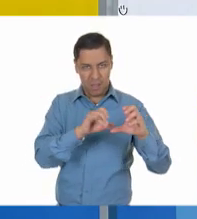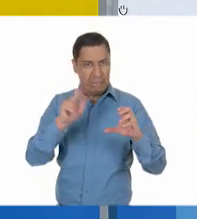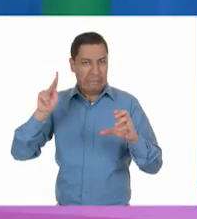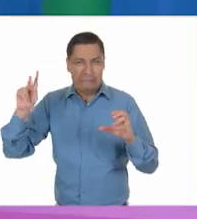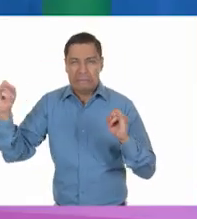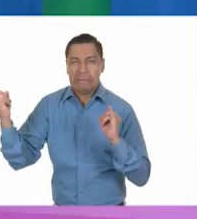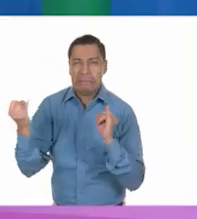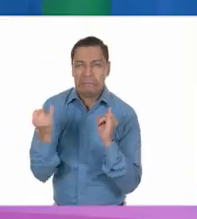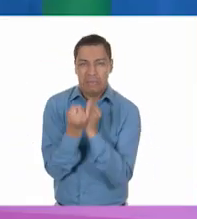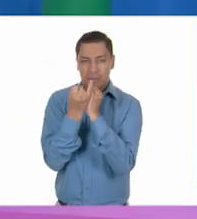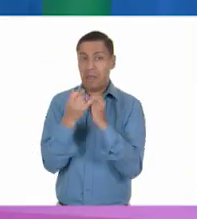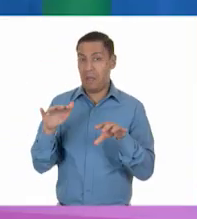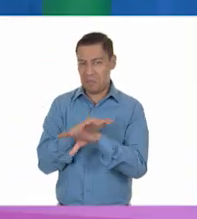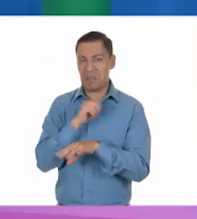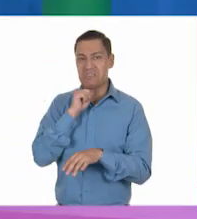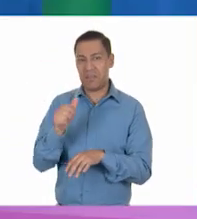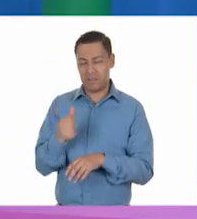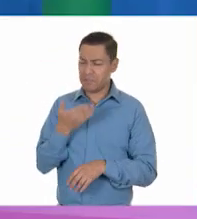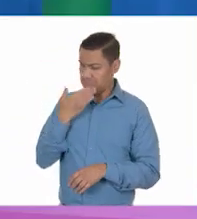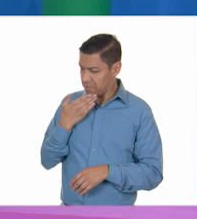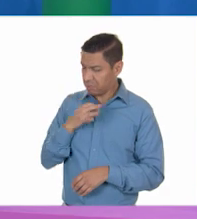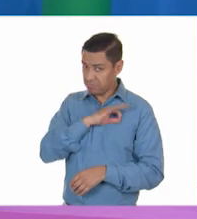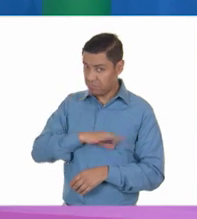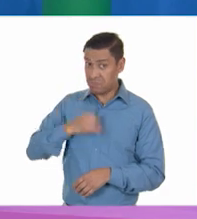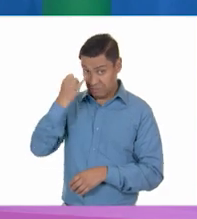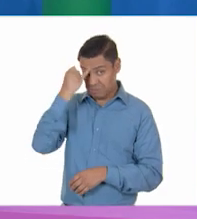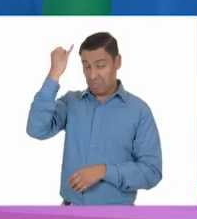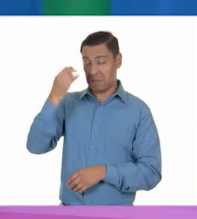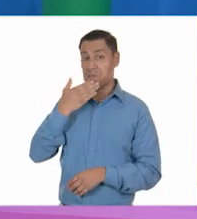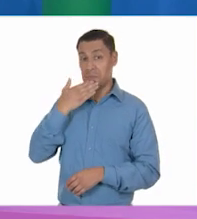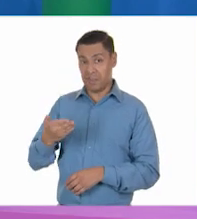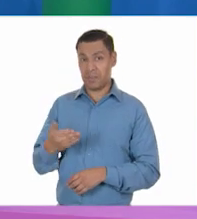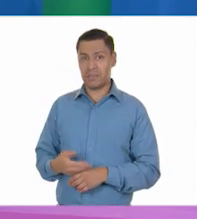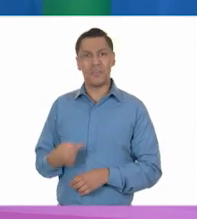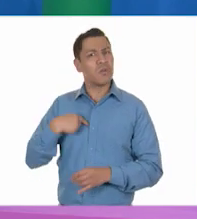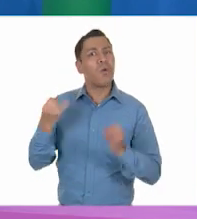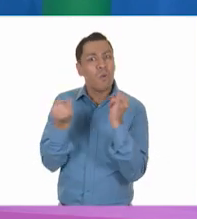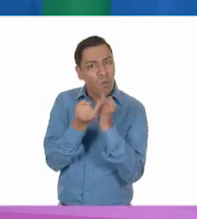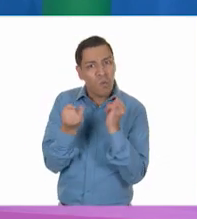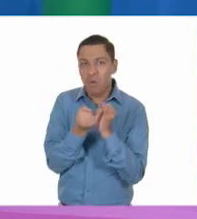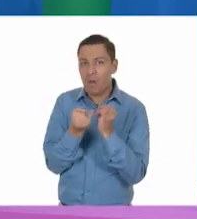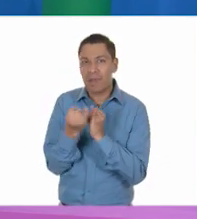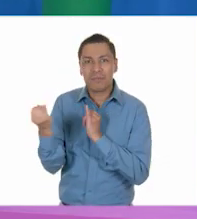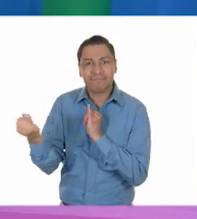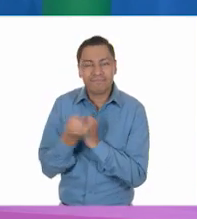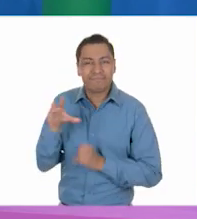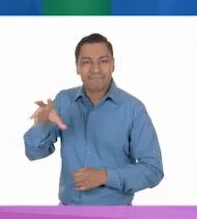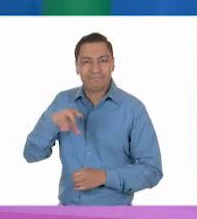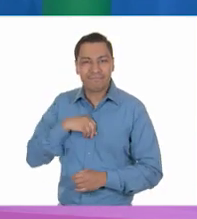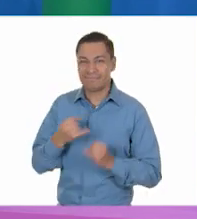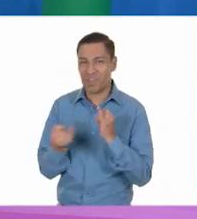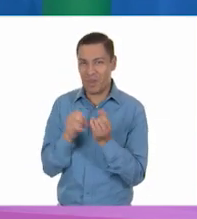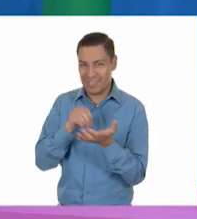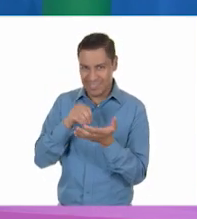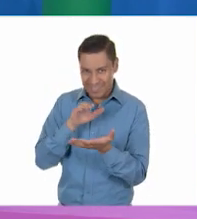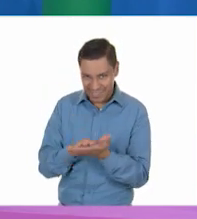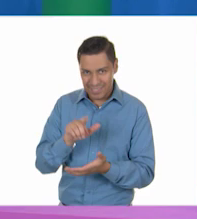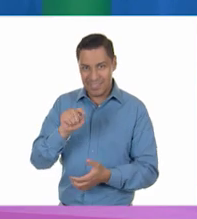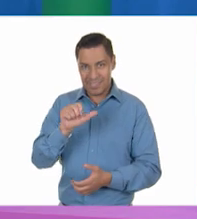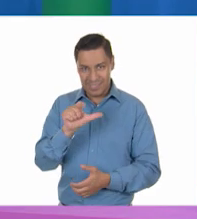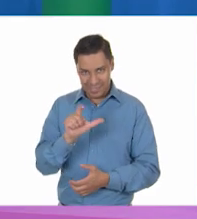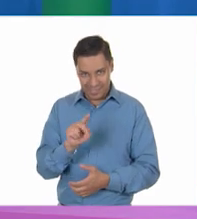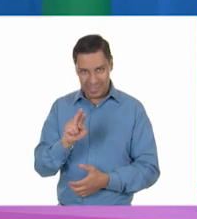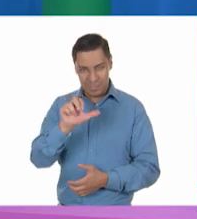Muy bien, felicidades. Muy buena idea, Raulito. Yo también hubiera puesto esa parte como cita textual. ¿Por qué no